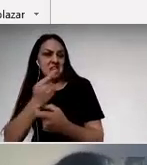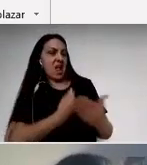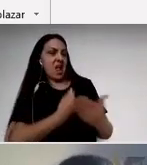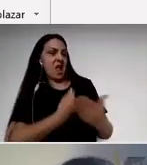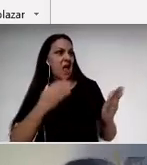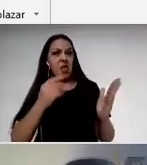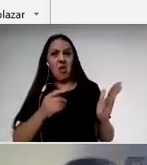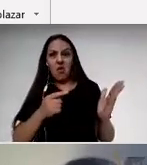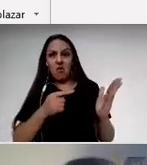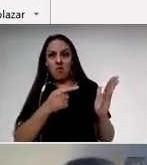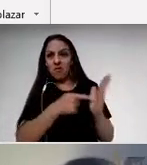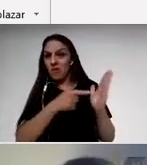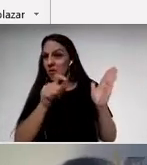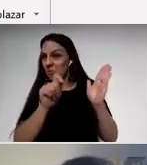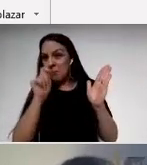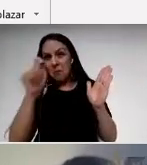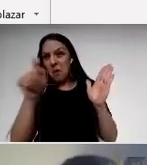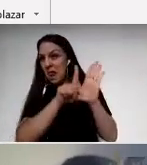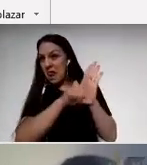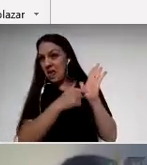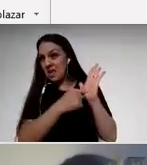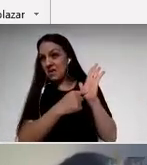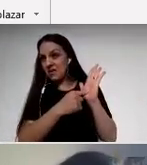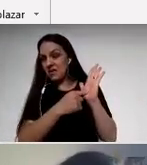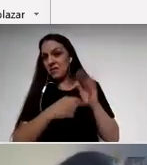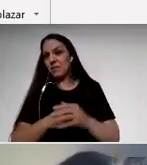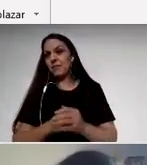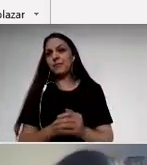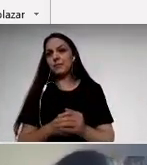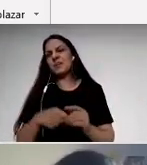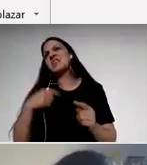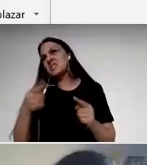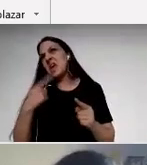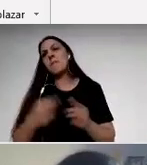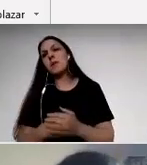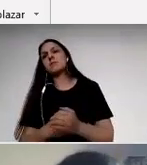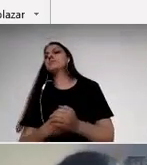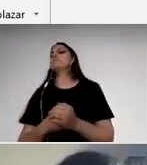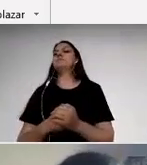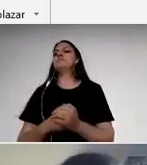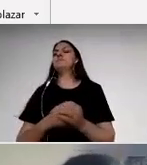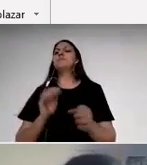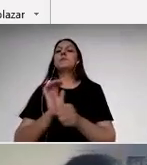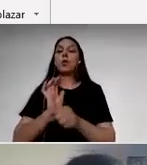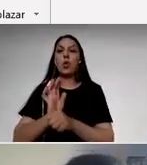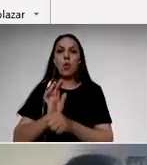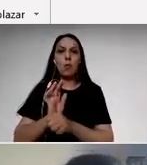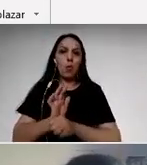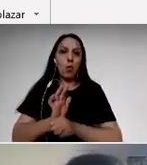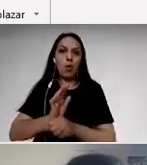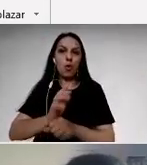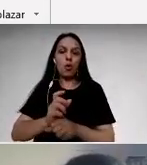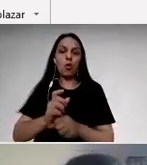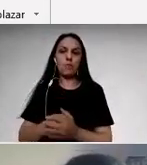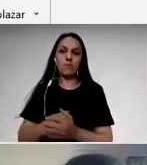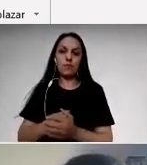observaciones por parte del comité. Esto, más o menos a grandes rasgos, tiene que ver con las observaciones. Y cada tratado